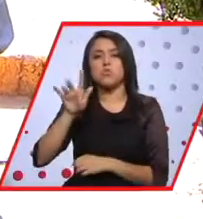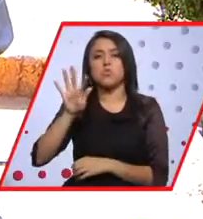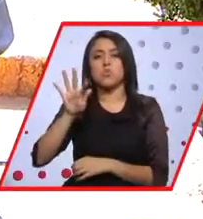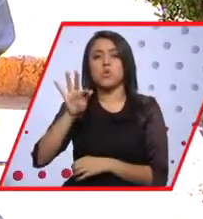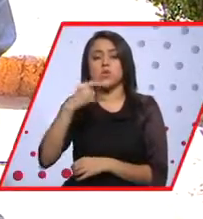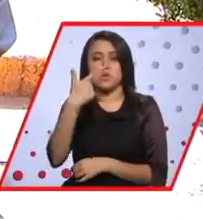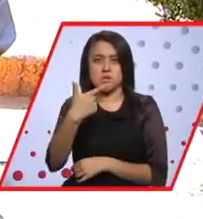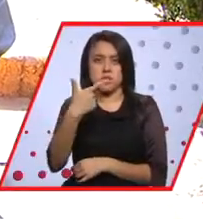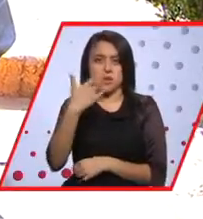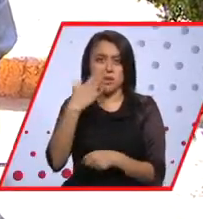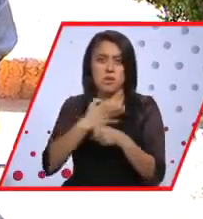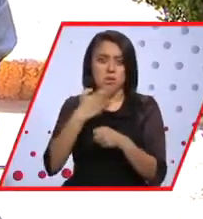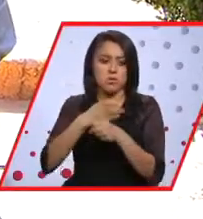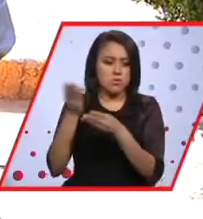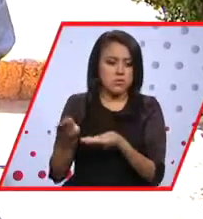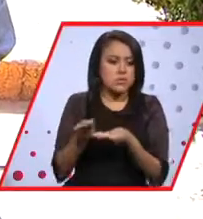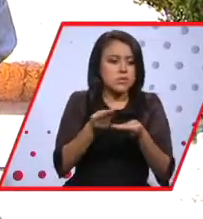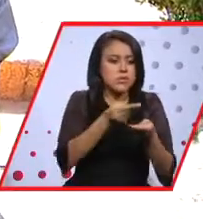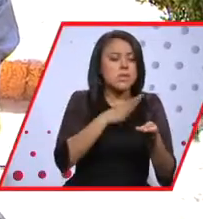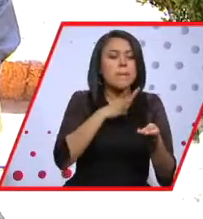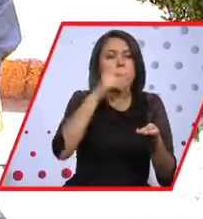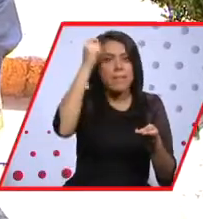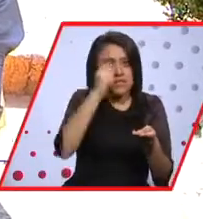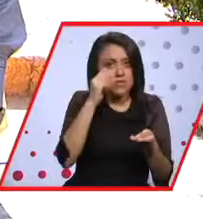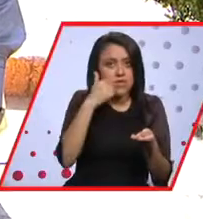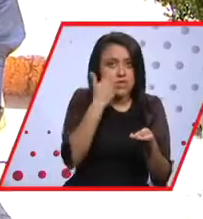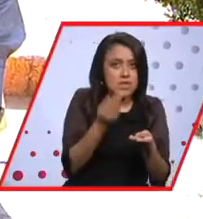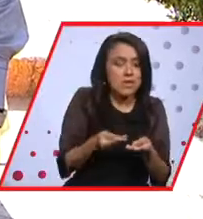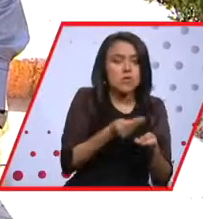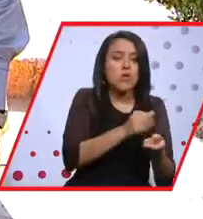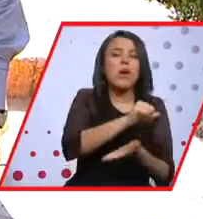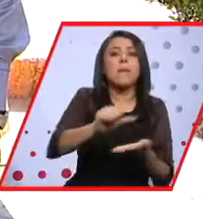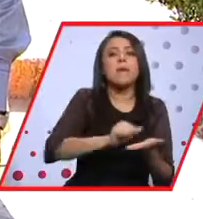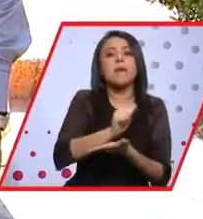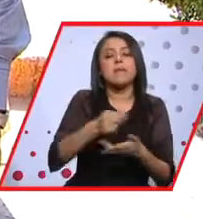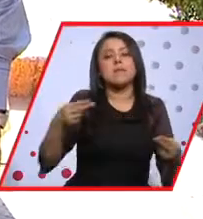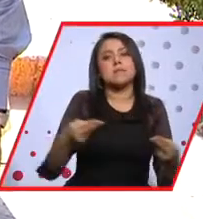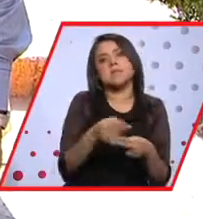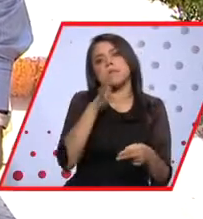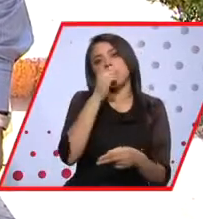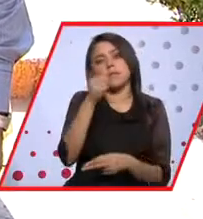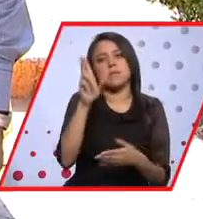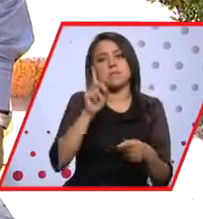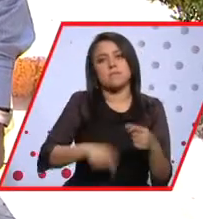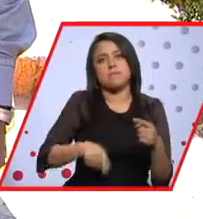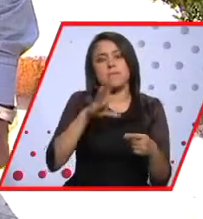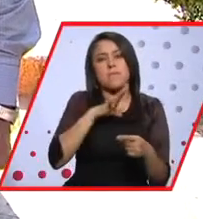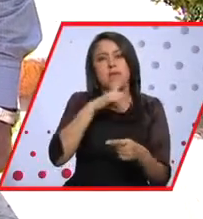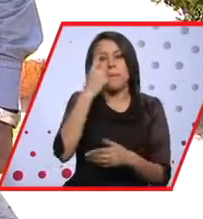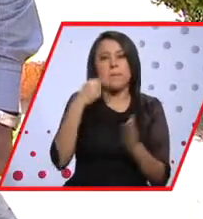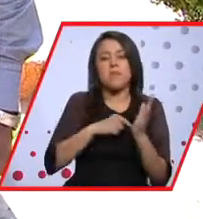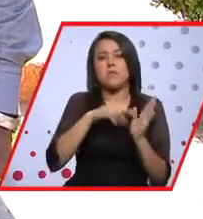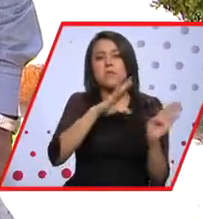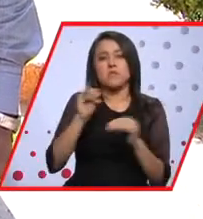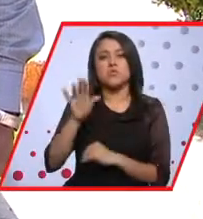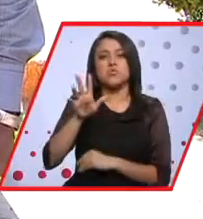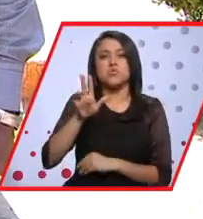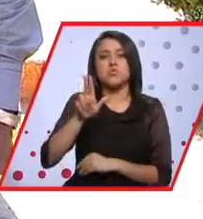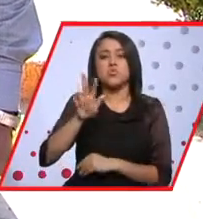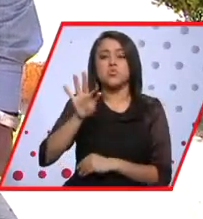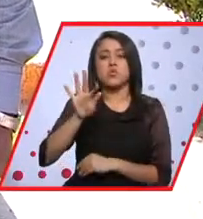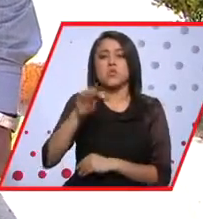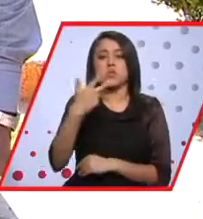1947, y ahorita que voy a arreglar lo de mi pensión, mi acta de nacimiento sale con 1948 y no he podido arreglar